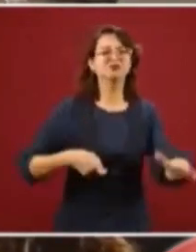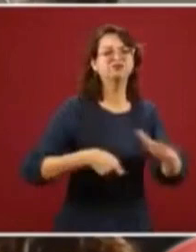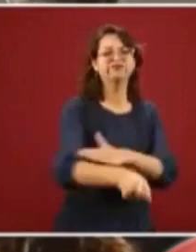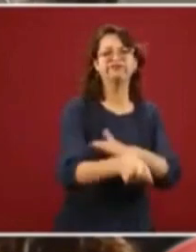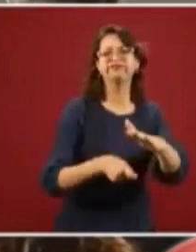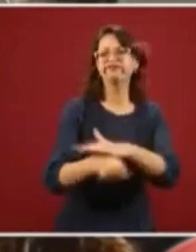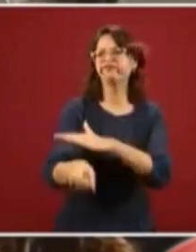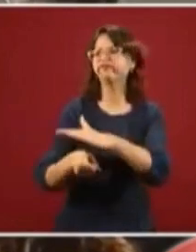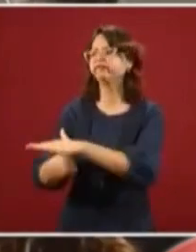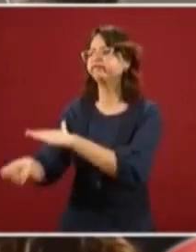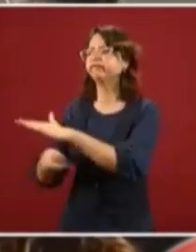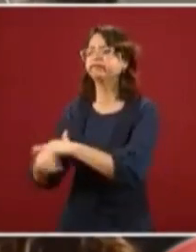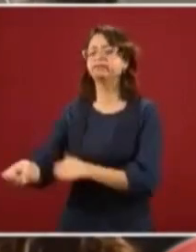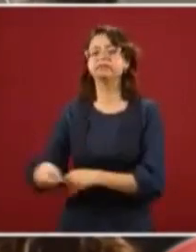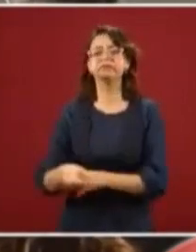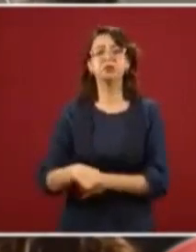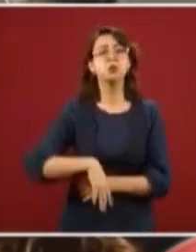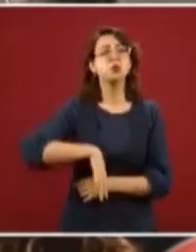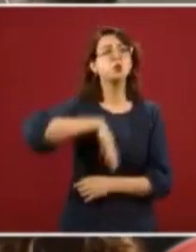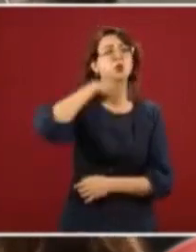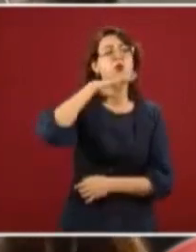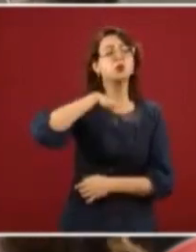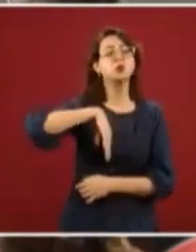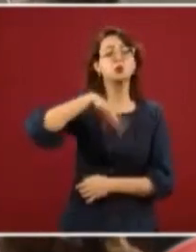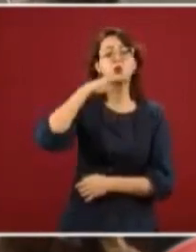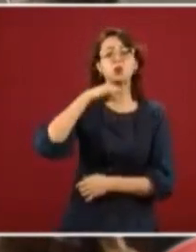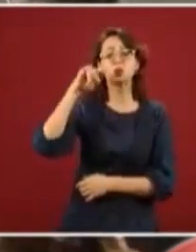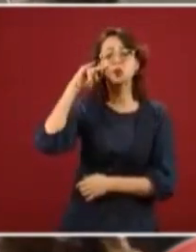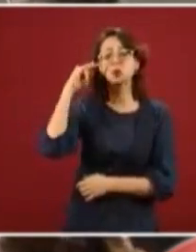nada. Bueno, pruebas,